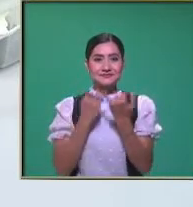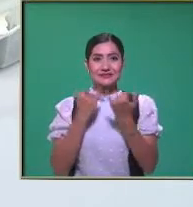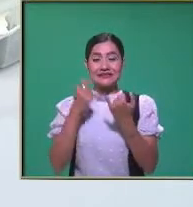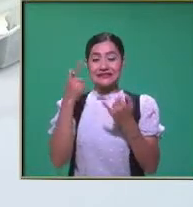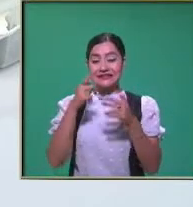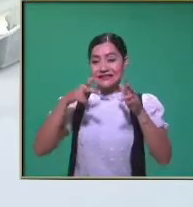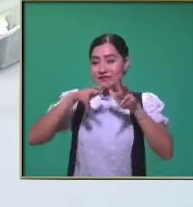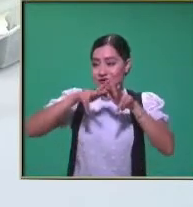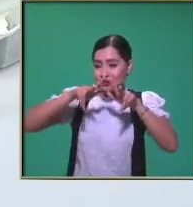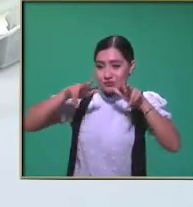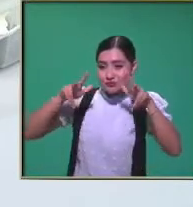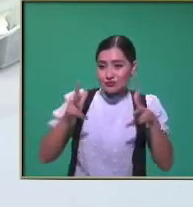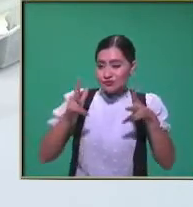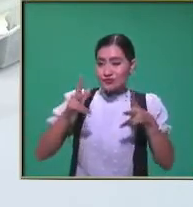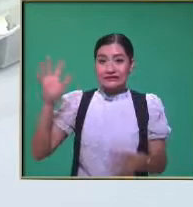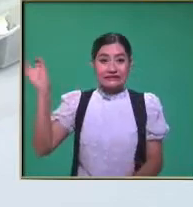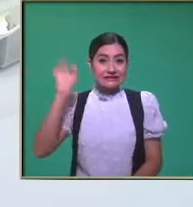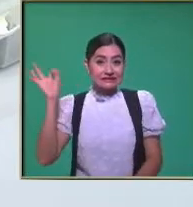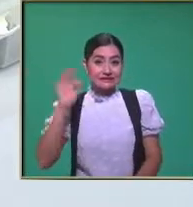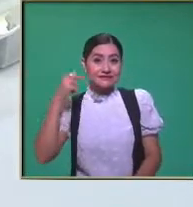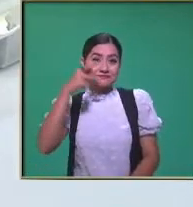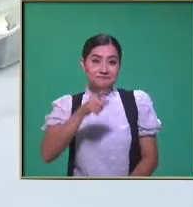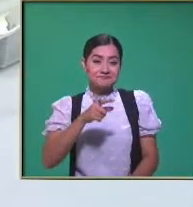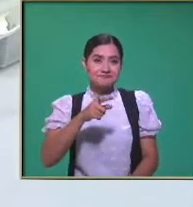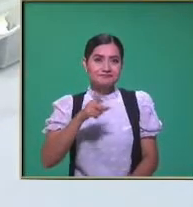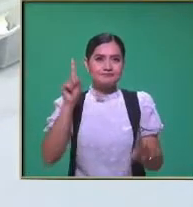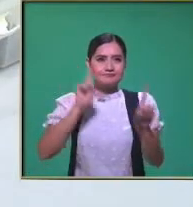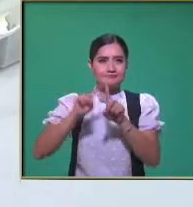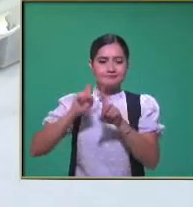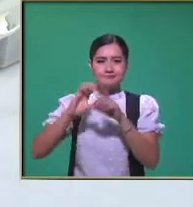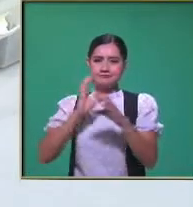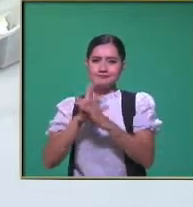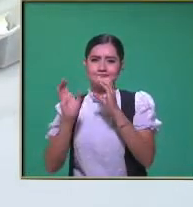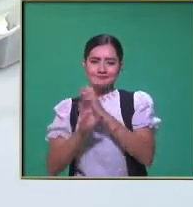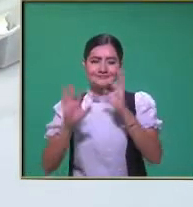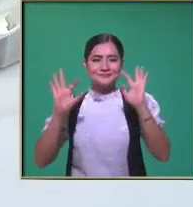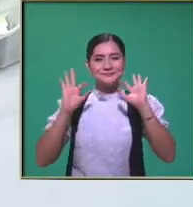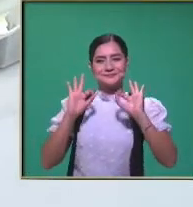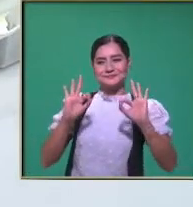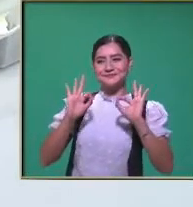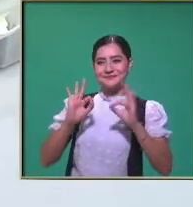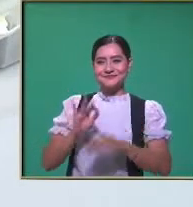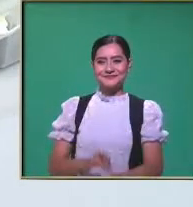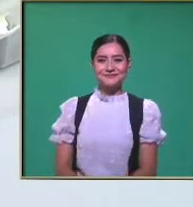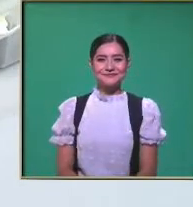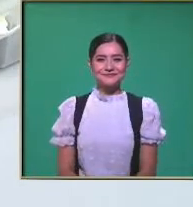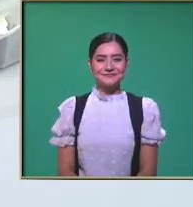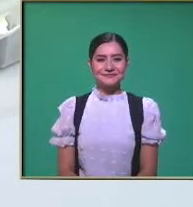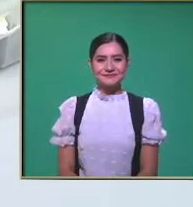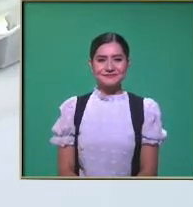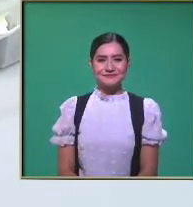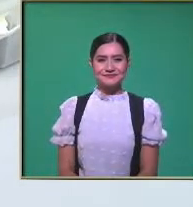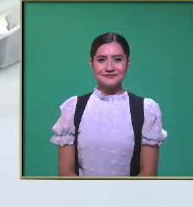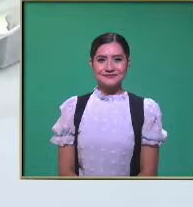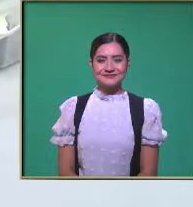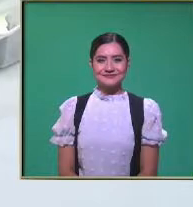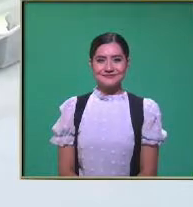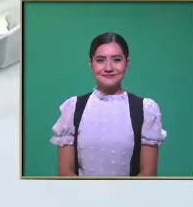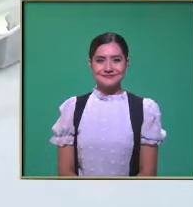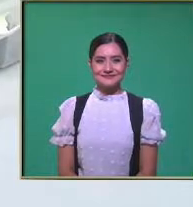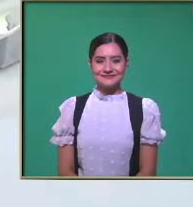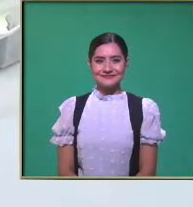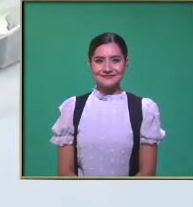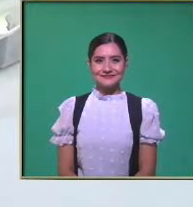pastelito! Y entonces, a lo mejor con algunos elementos de aquí hasta lo decoramos, mira. Sí, ya te hiciste tu